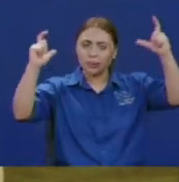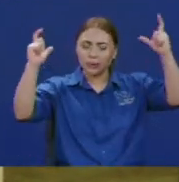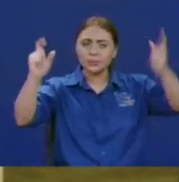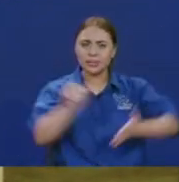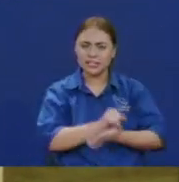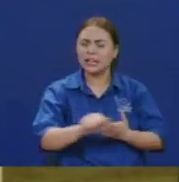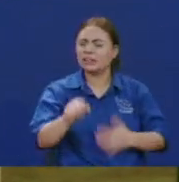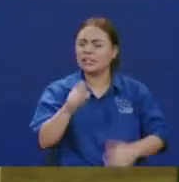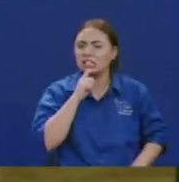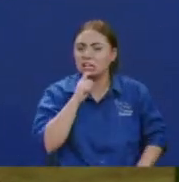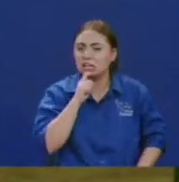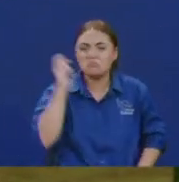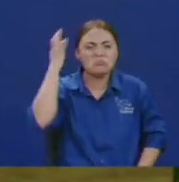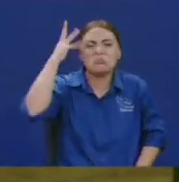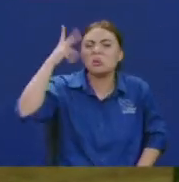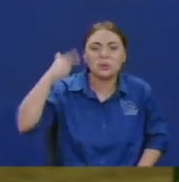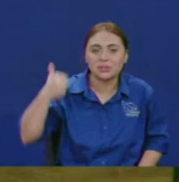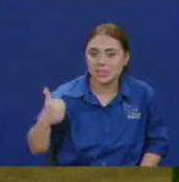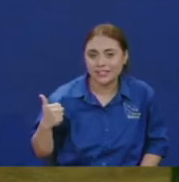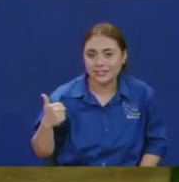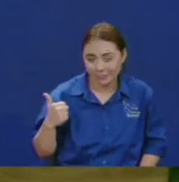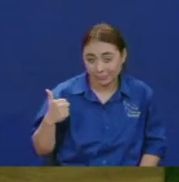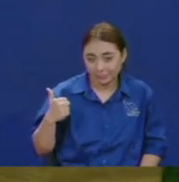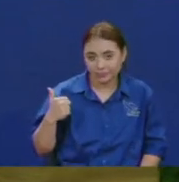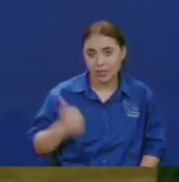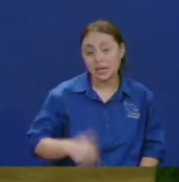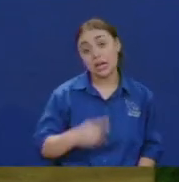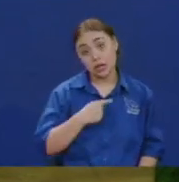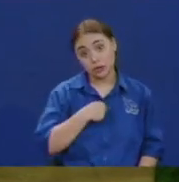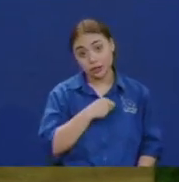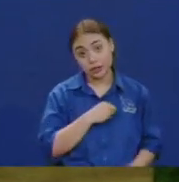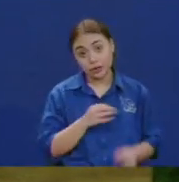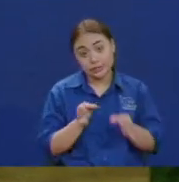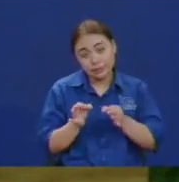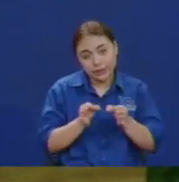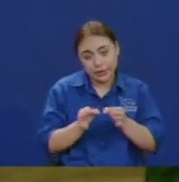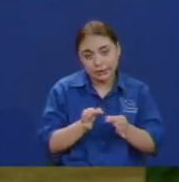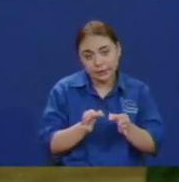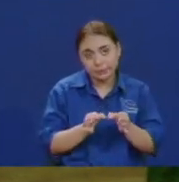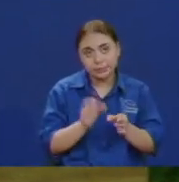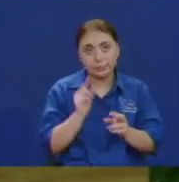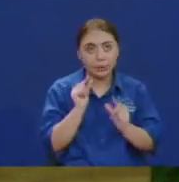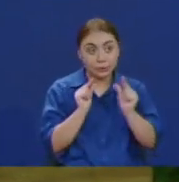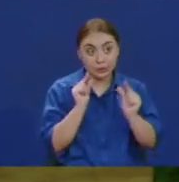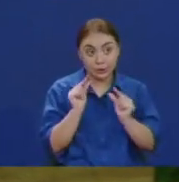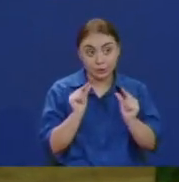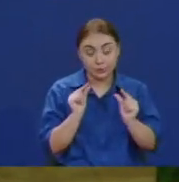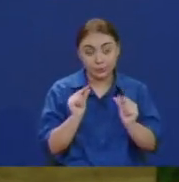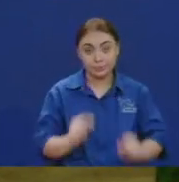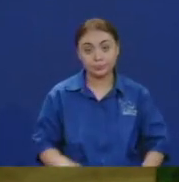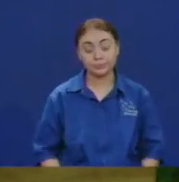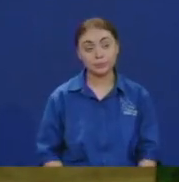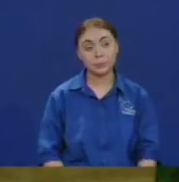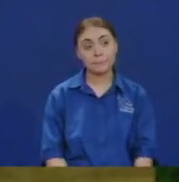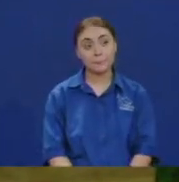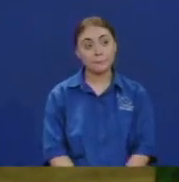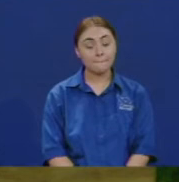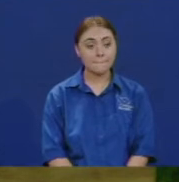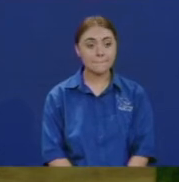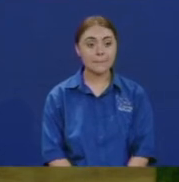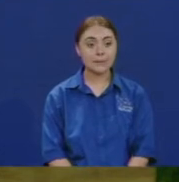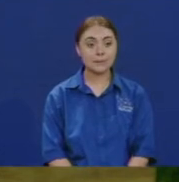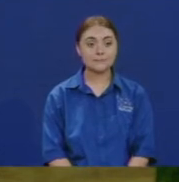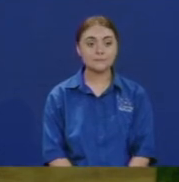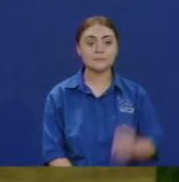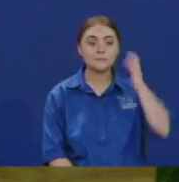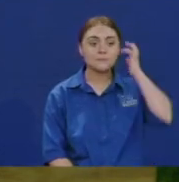¿verdad? Pero le quiero explicar eso porque como lo hemos traído como una buena costumbre y ustedes por